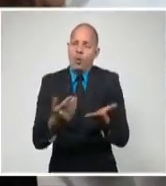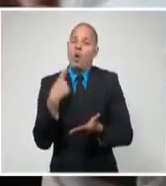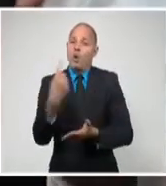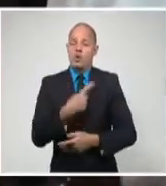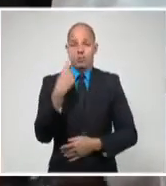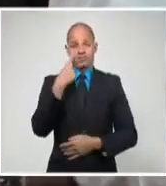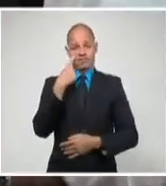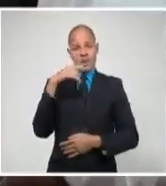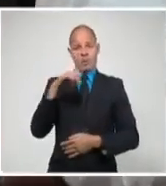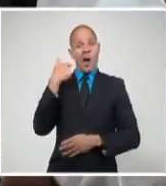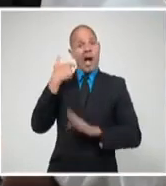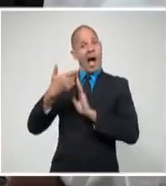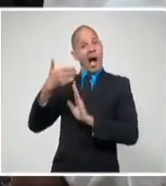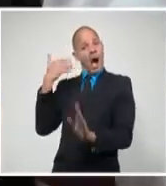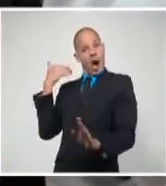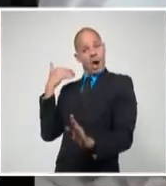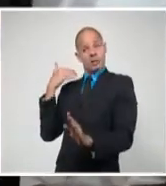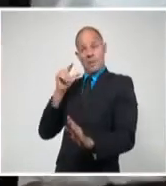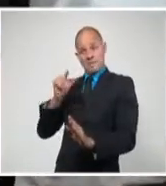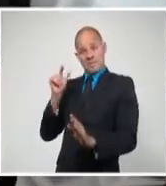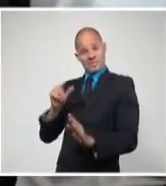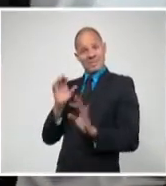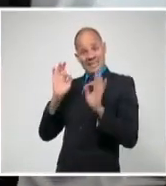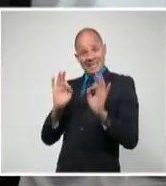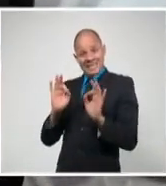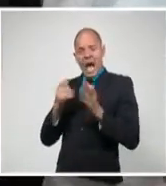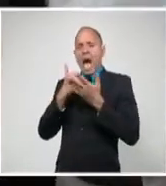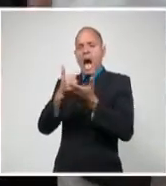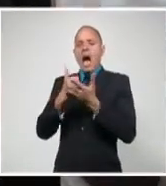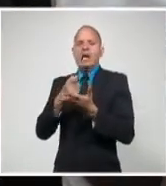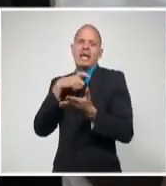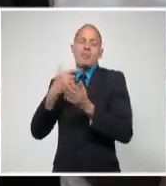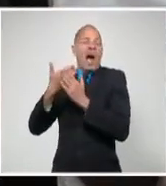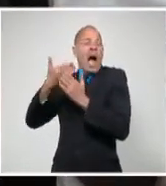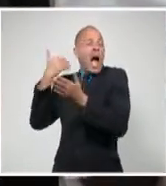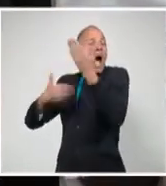de nuestros antepasados, permitir que suelden las fracturas